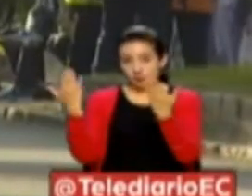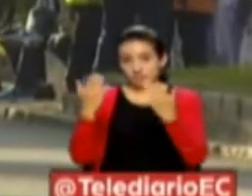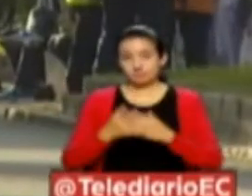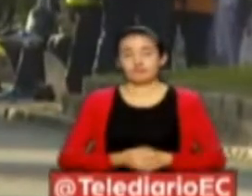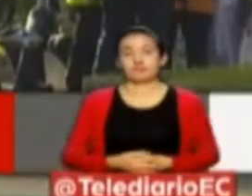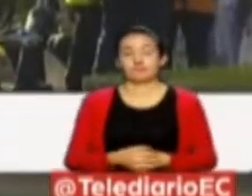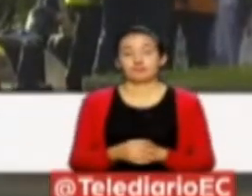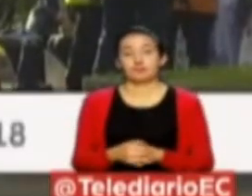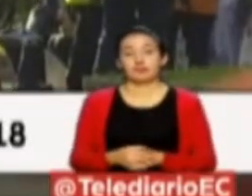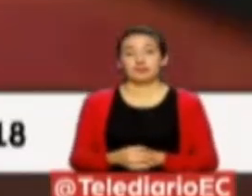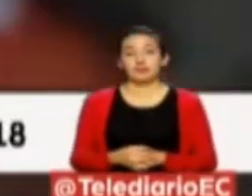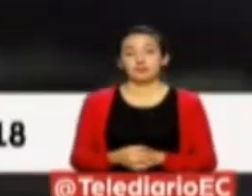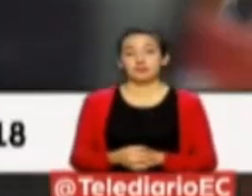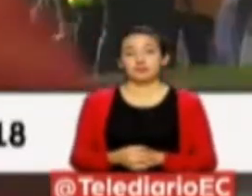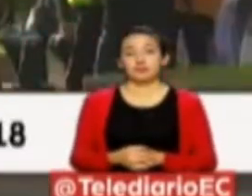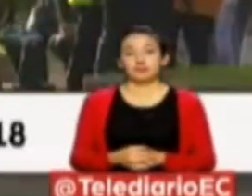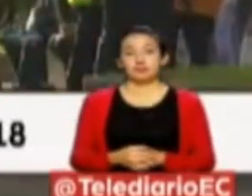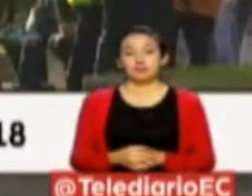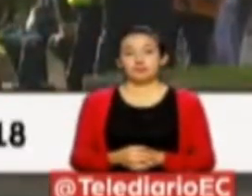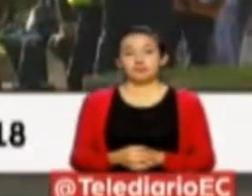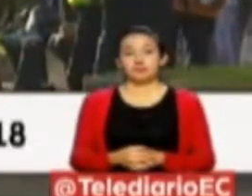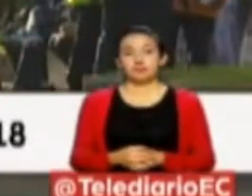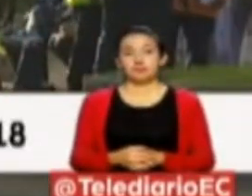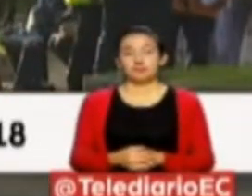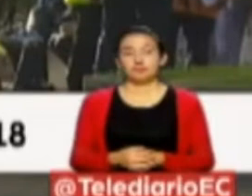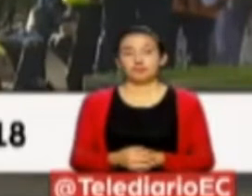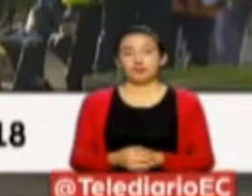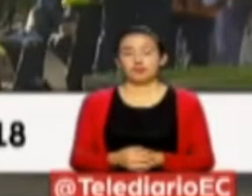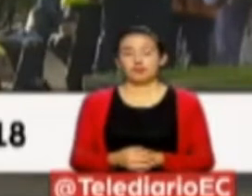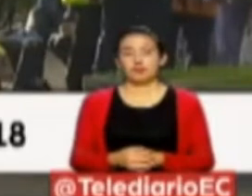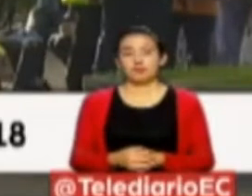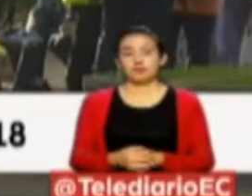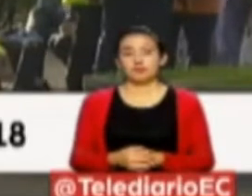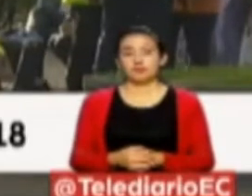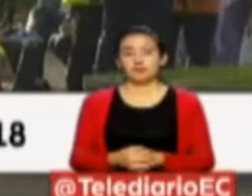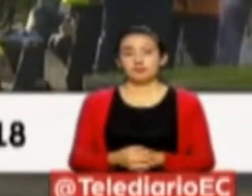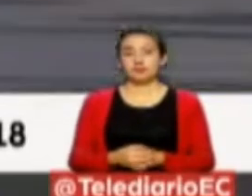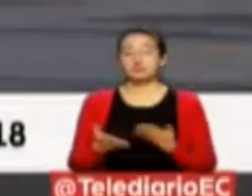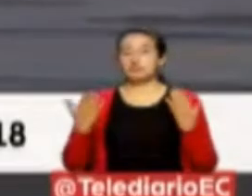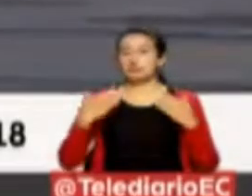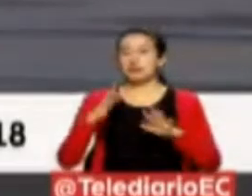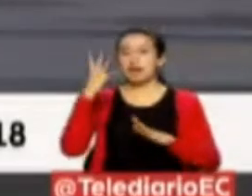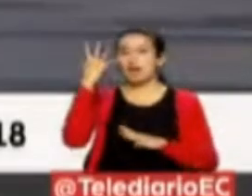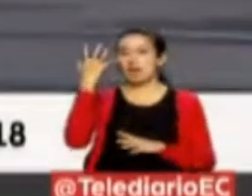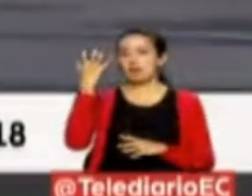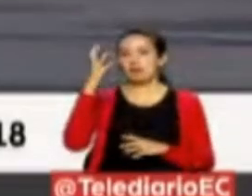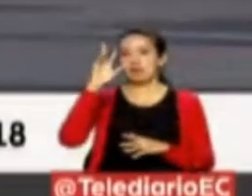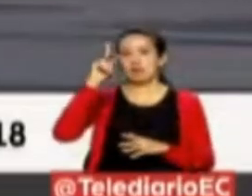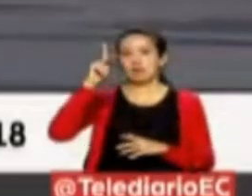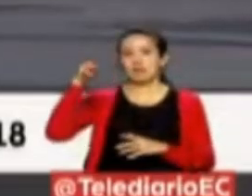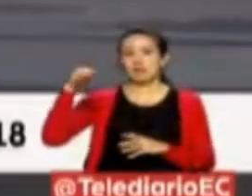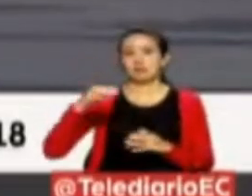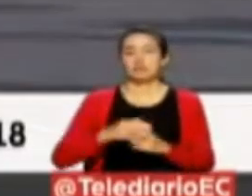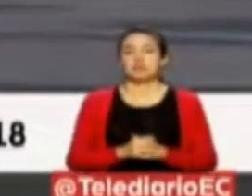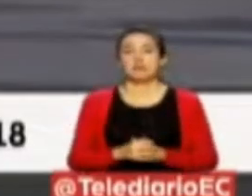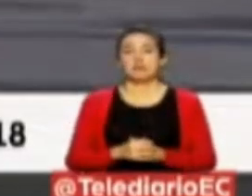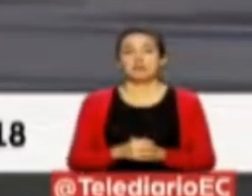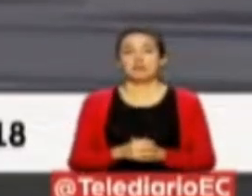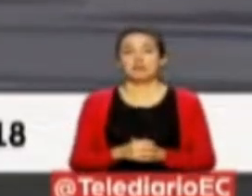y es la transmisión inmediata y sima de lo que está ocurriendo en el estaría en unos 15 kilómetros exactamente